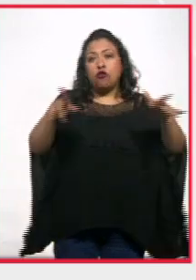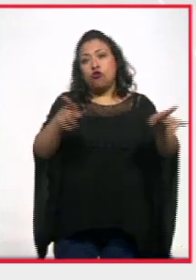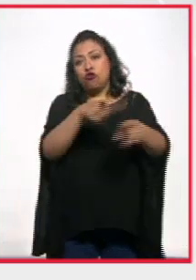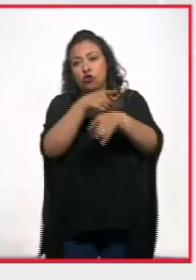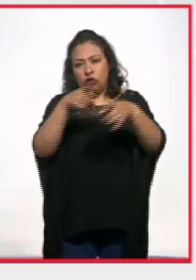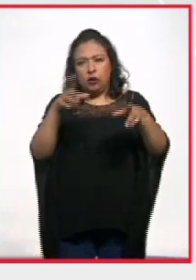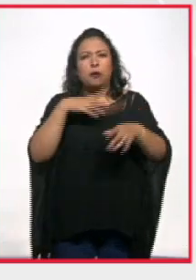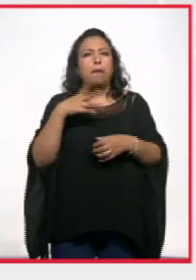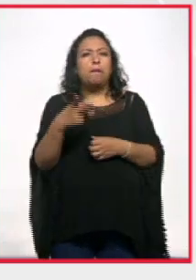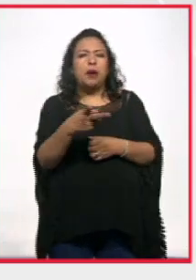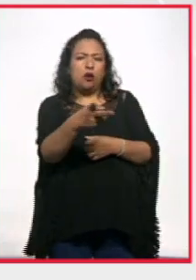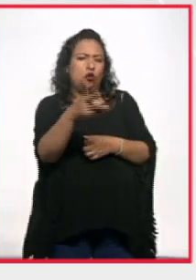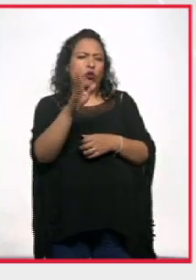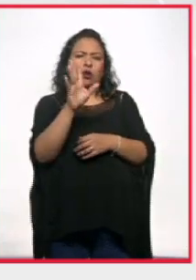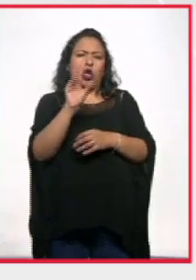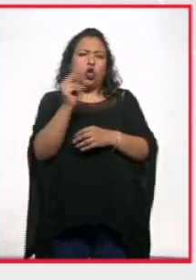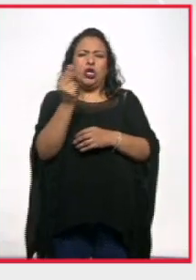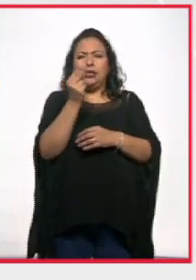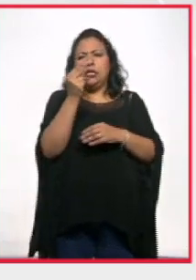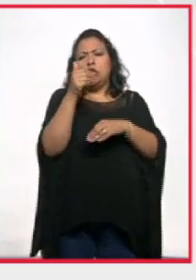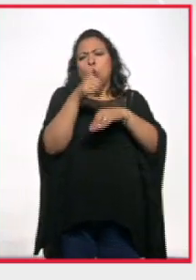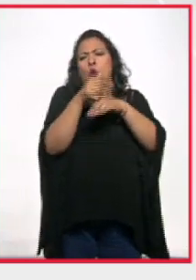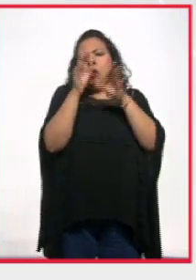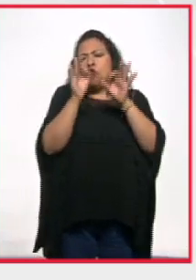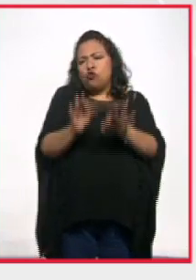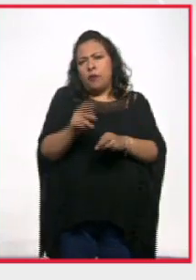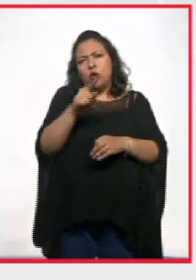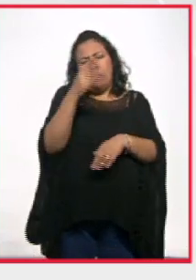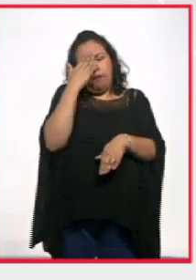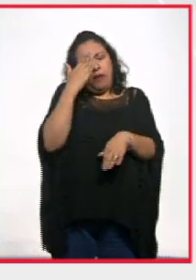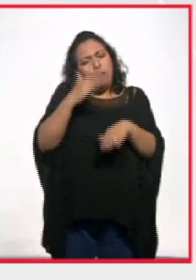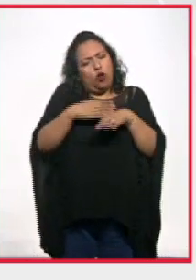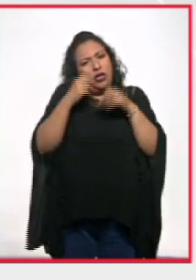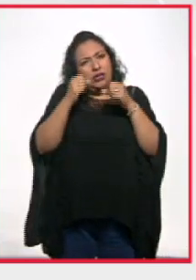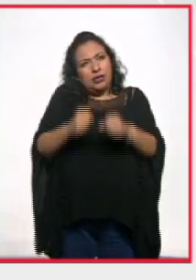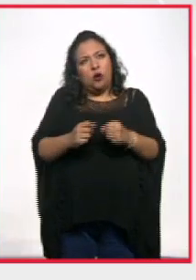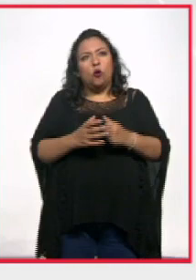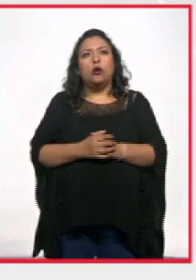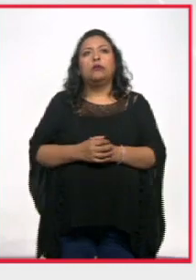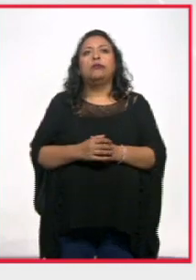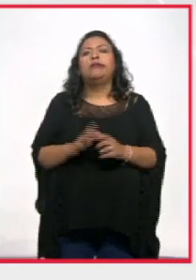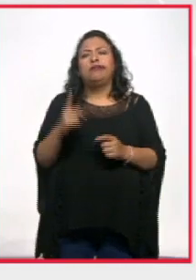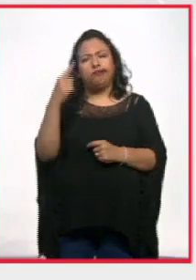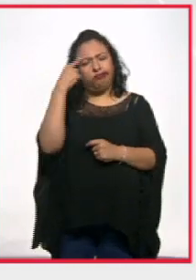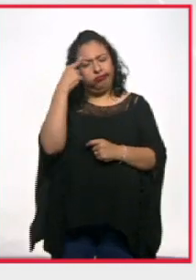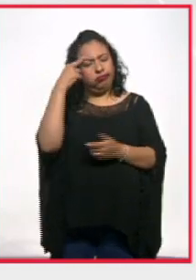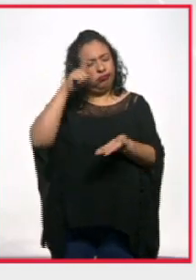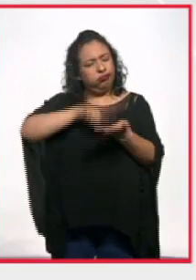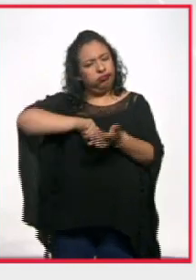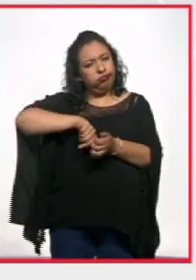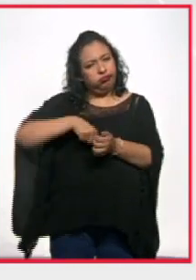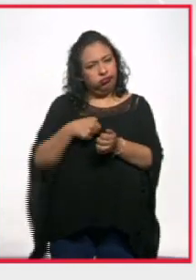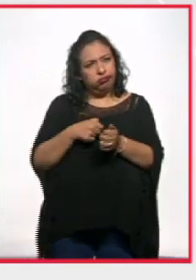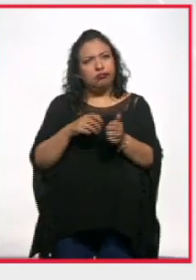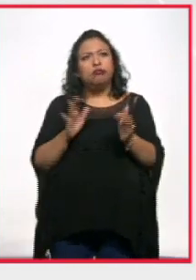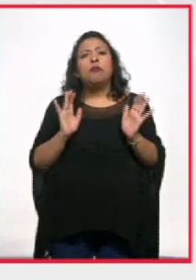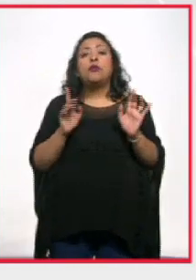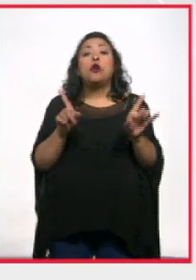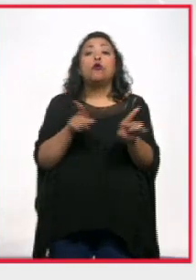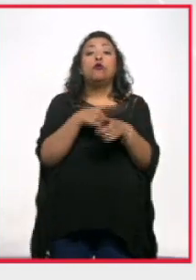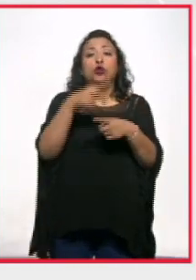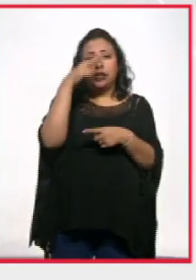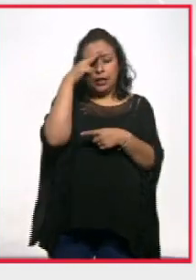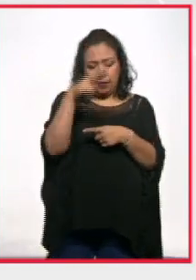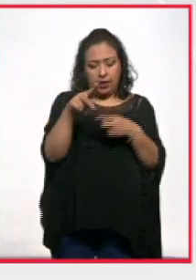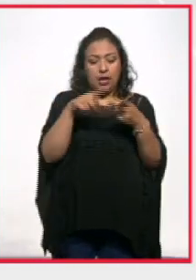Pregunta. No necesito datos duros ni cifras exactas, pero tú lo debes tener aquí arriba, en el chip. Música